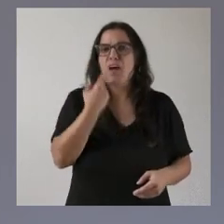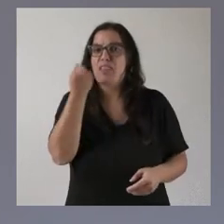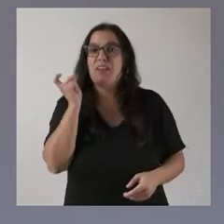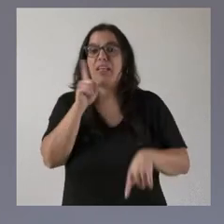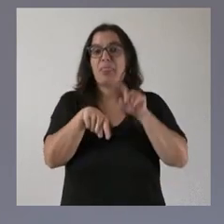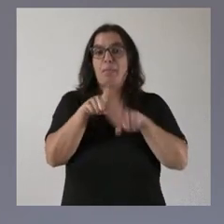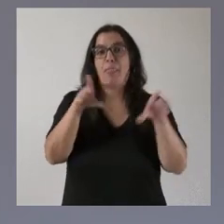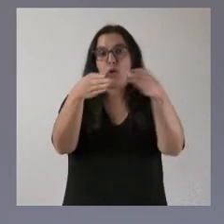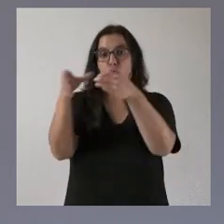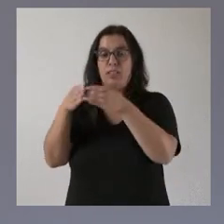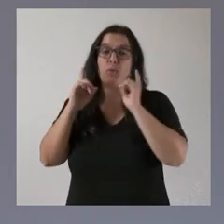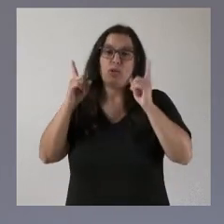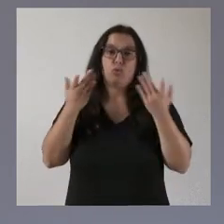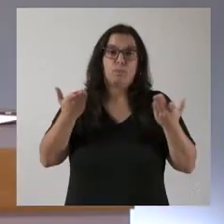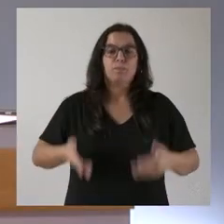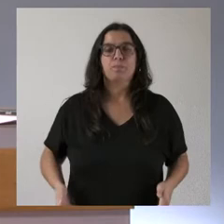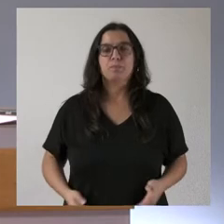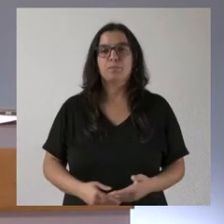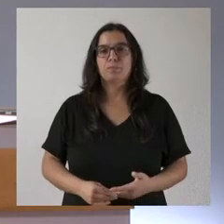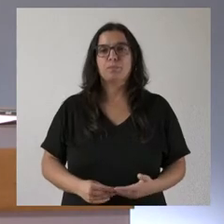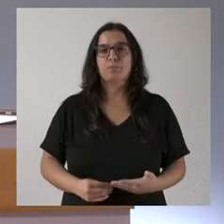distintos colectivos en este caso